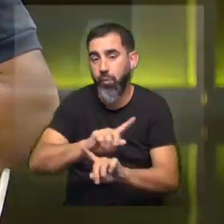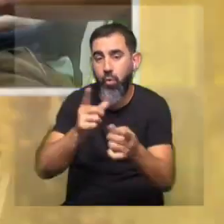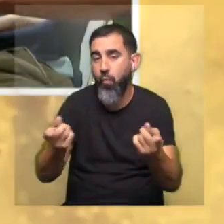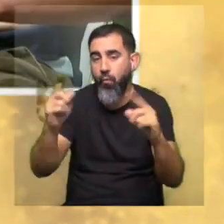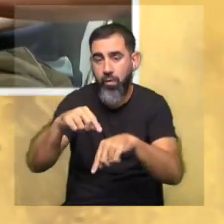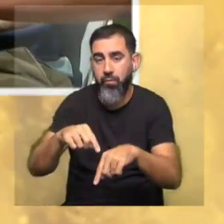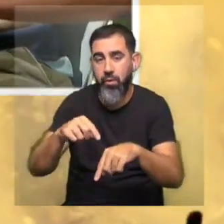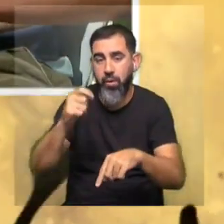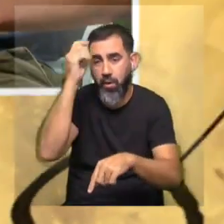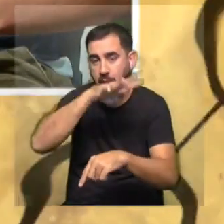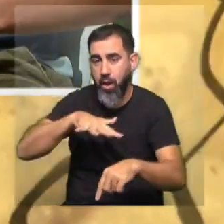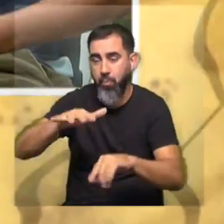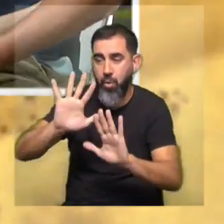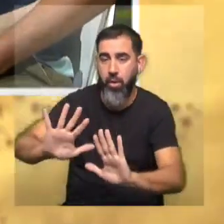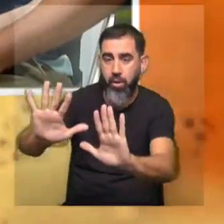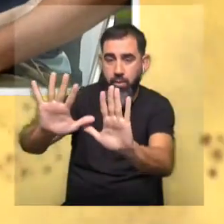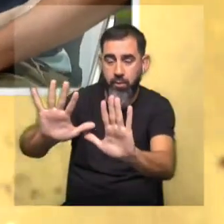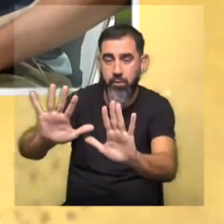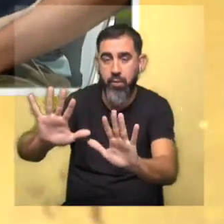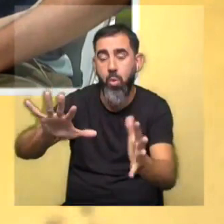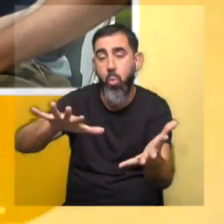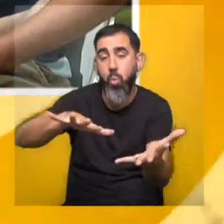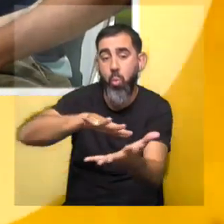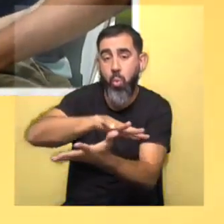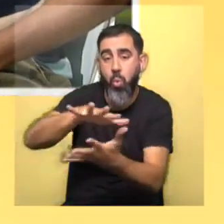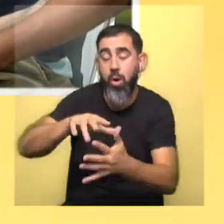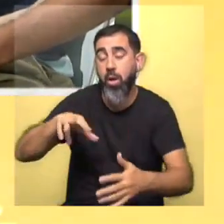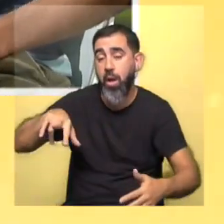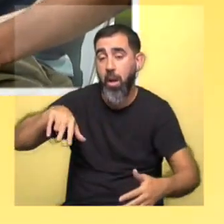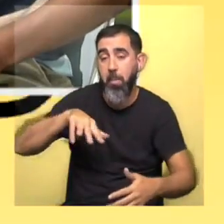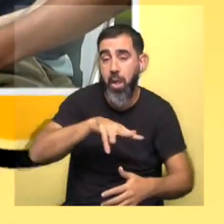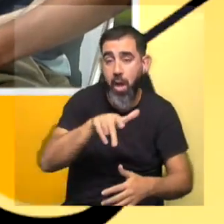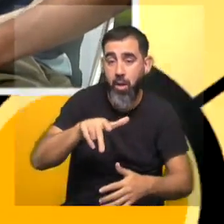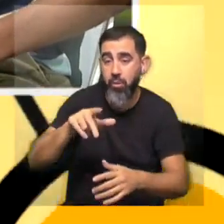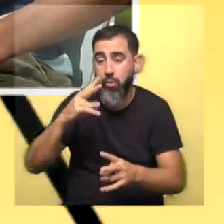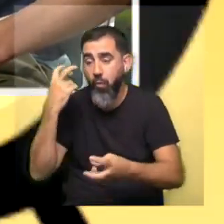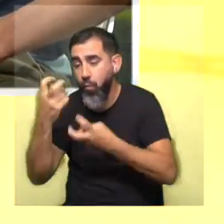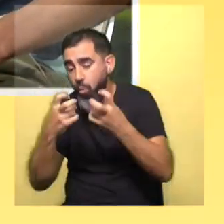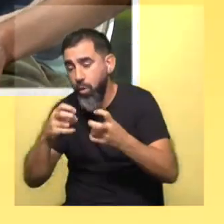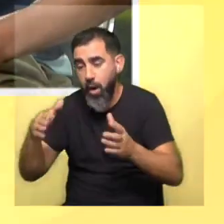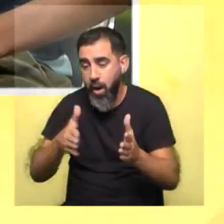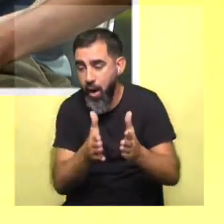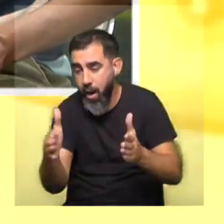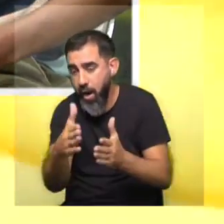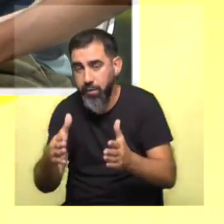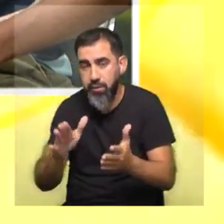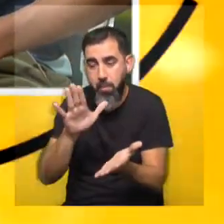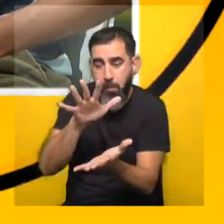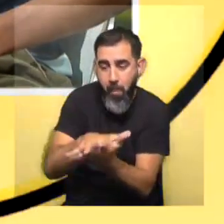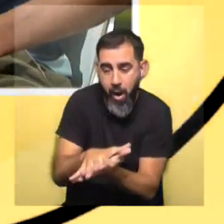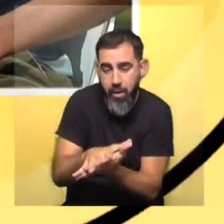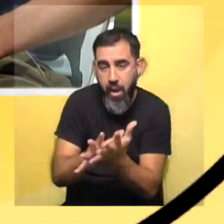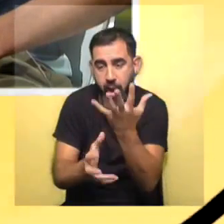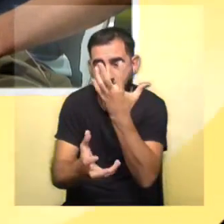al campo y no vuelven más. Y el lugar, bueno, vamos caminando, buscando alguna huella, algún sendero, rastros de que puede